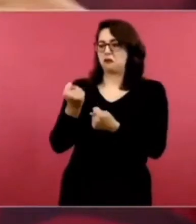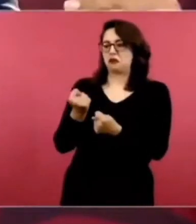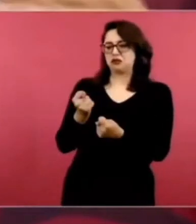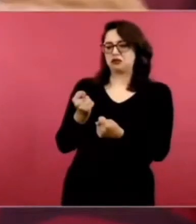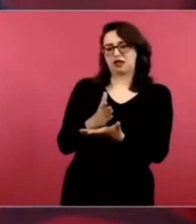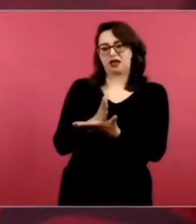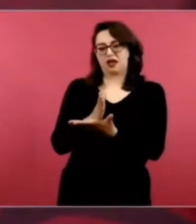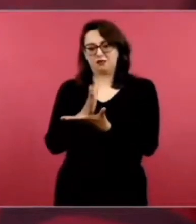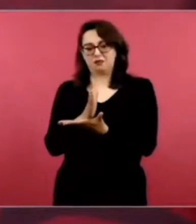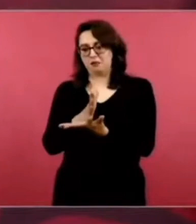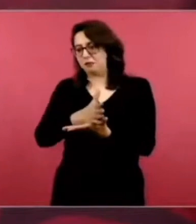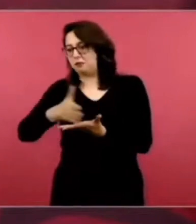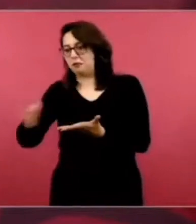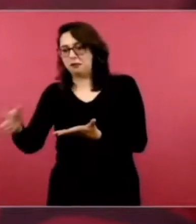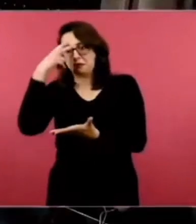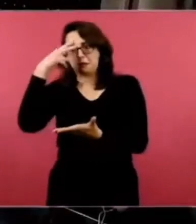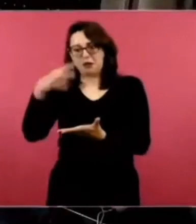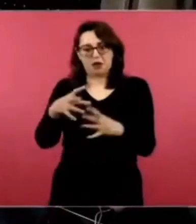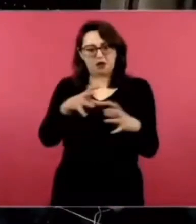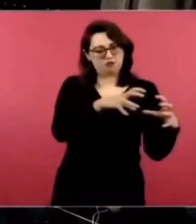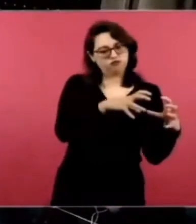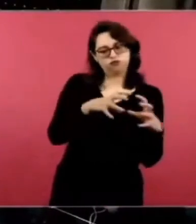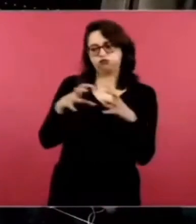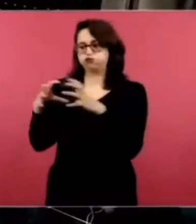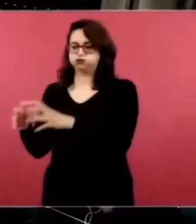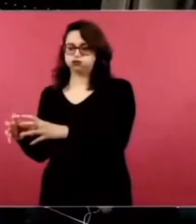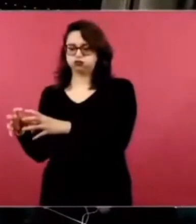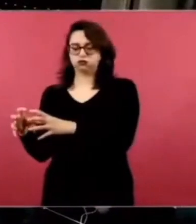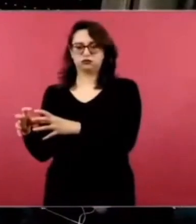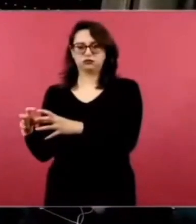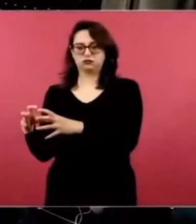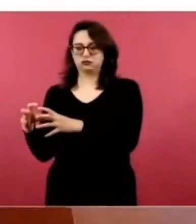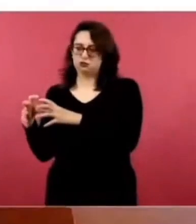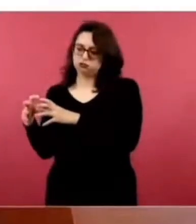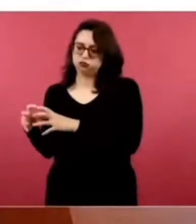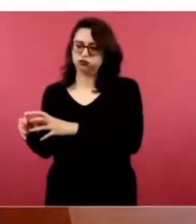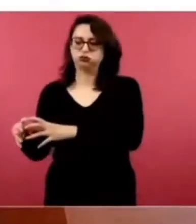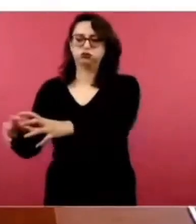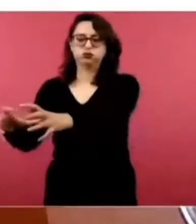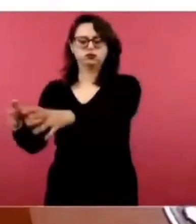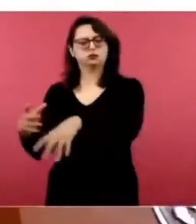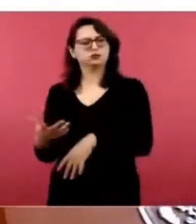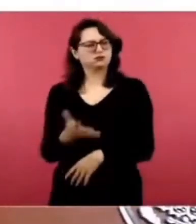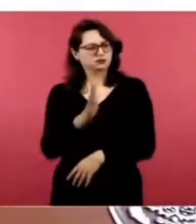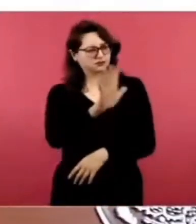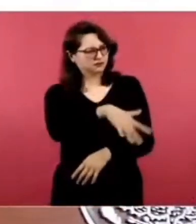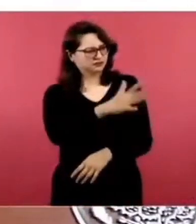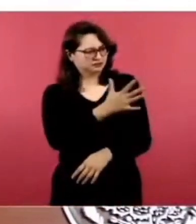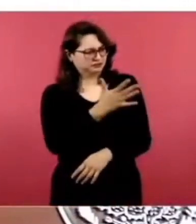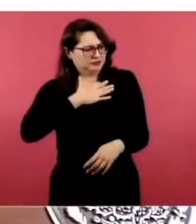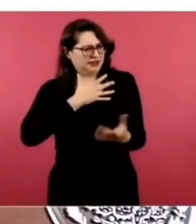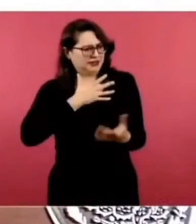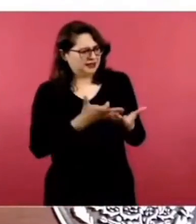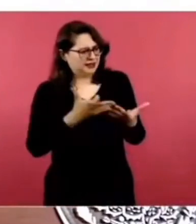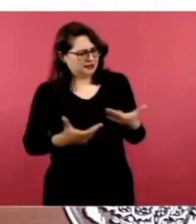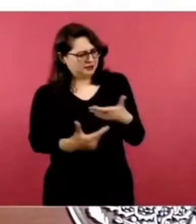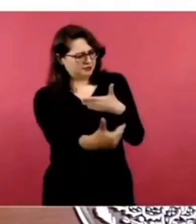Aún en el río se probó de que estaban invadiendo nuestro